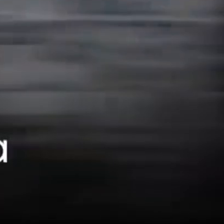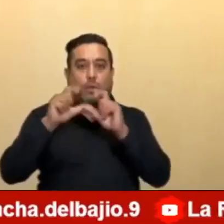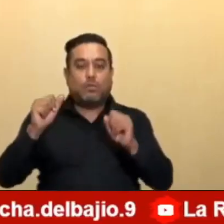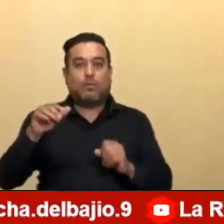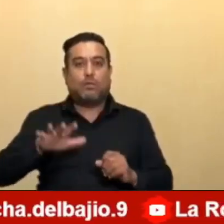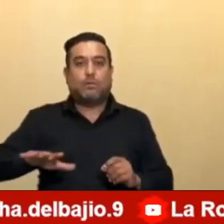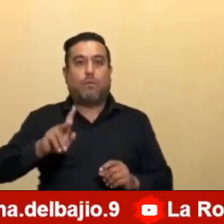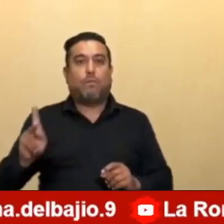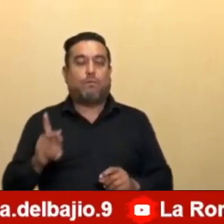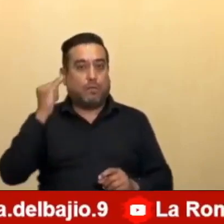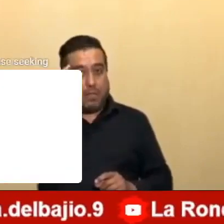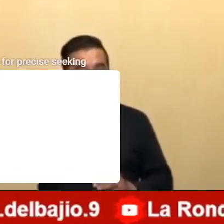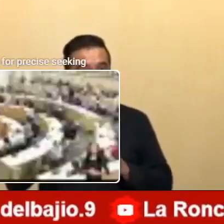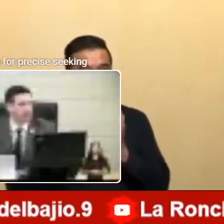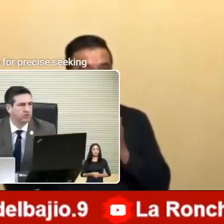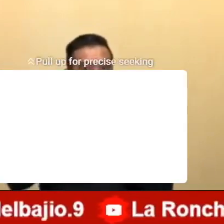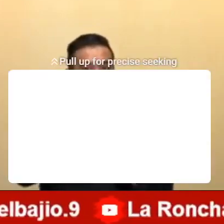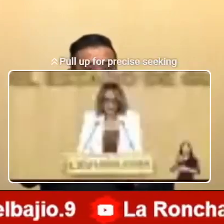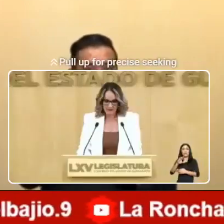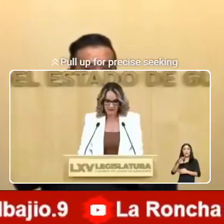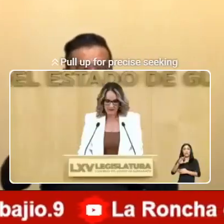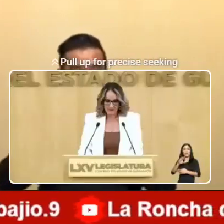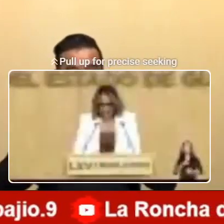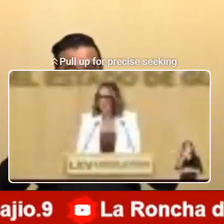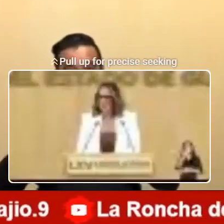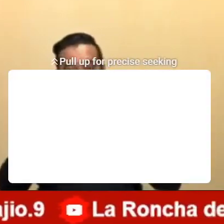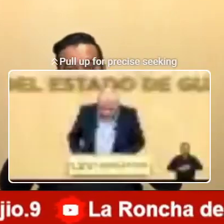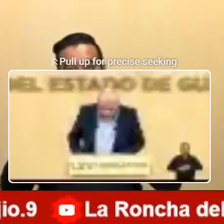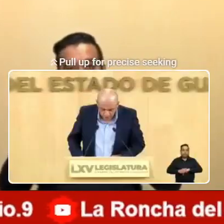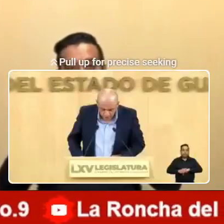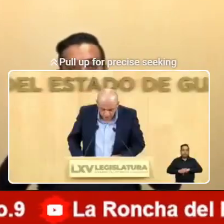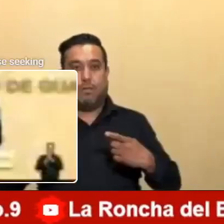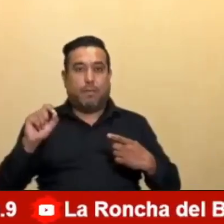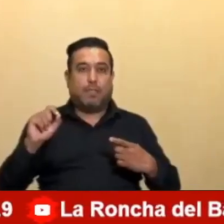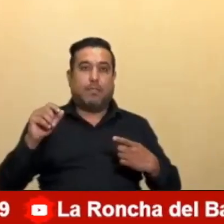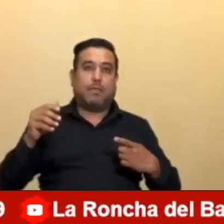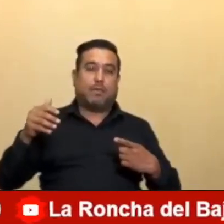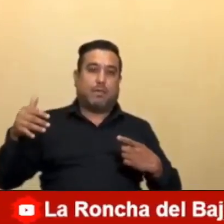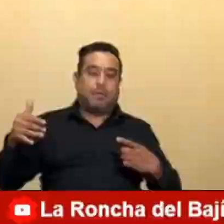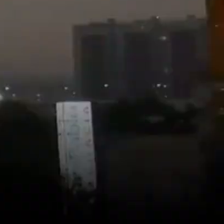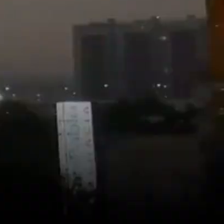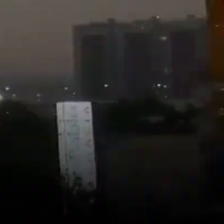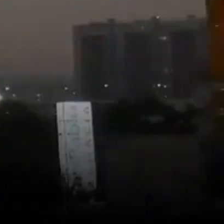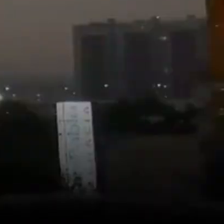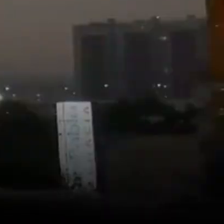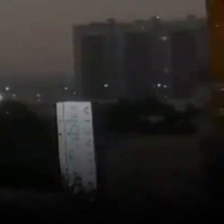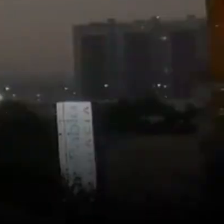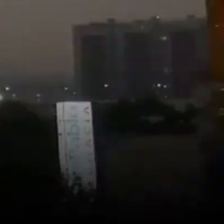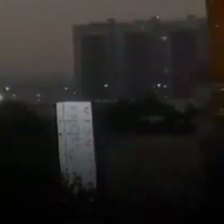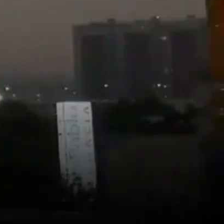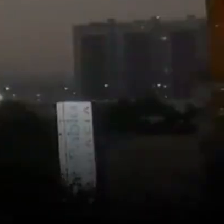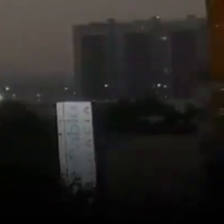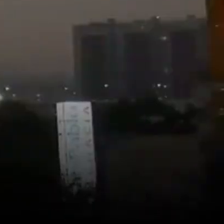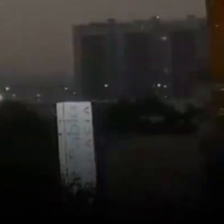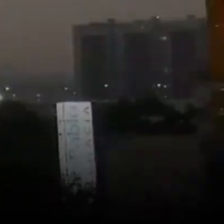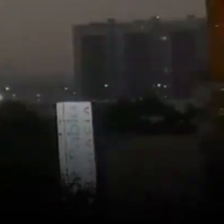riesgo para la población. De ser aprobada la propuesta, la Secretaría de Medio Ambiente y Ordenamiento Territorial será la